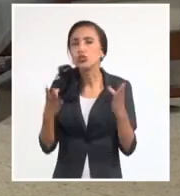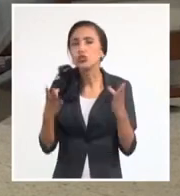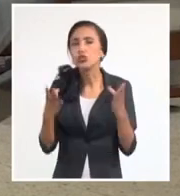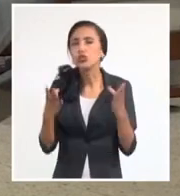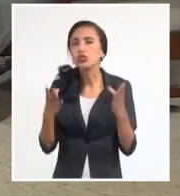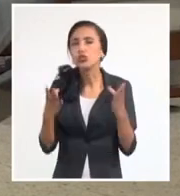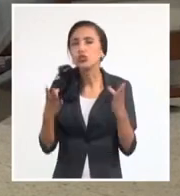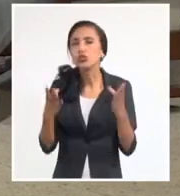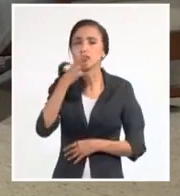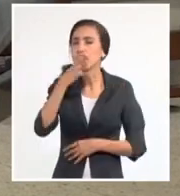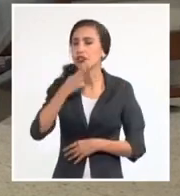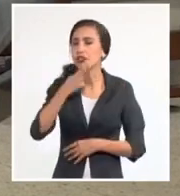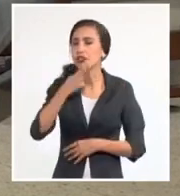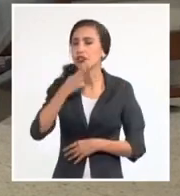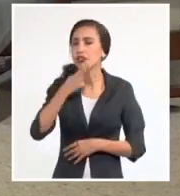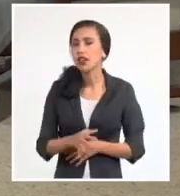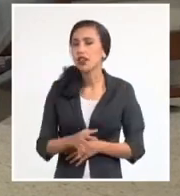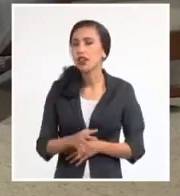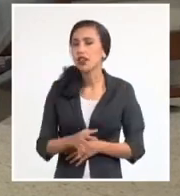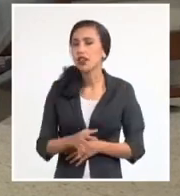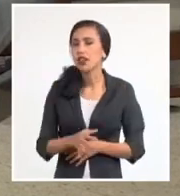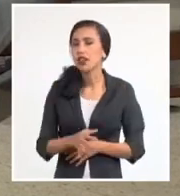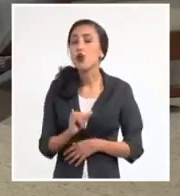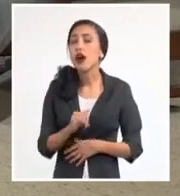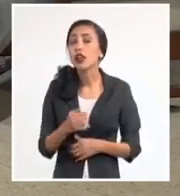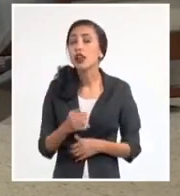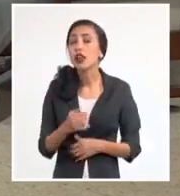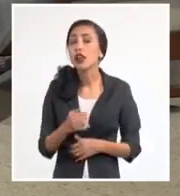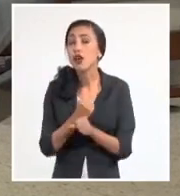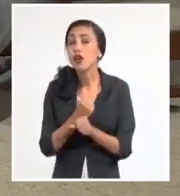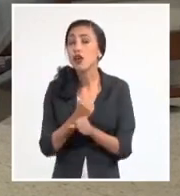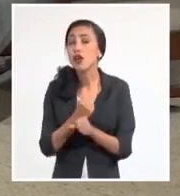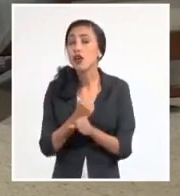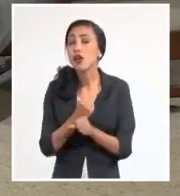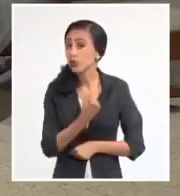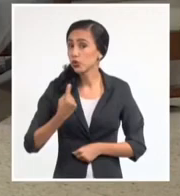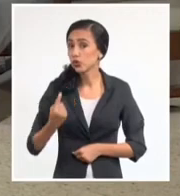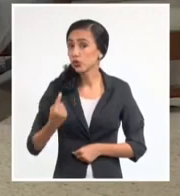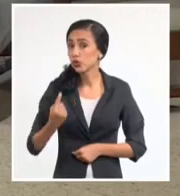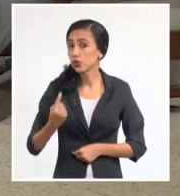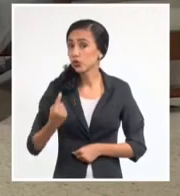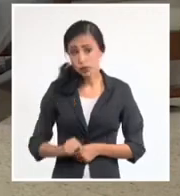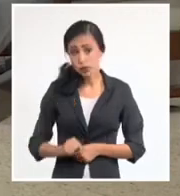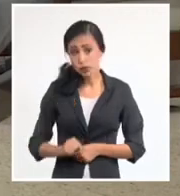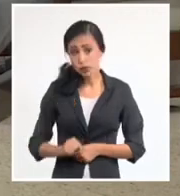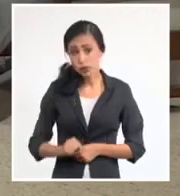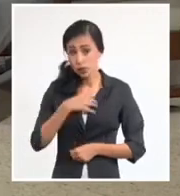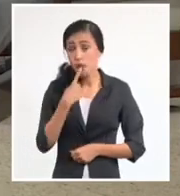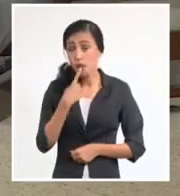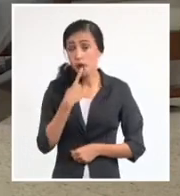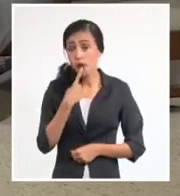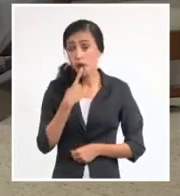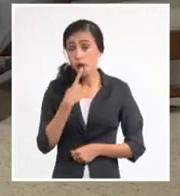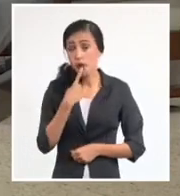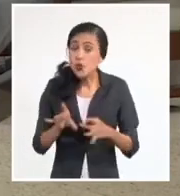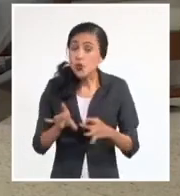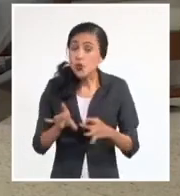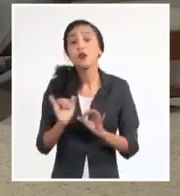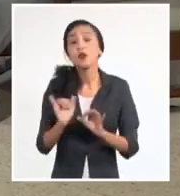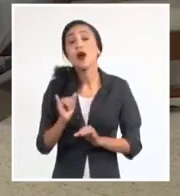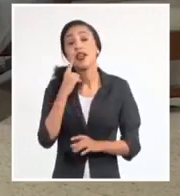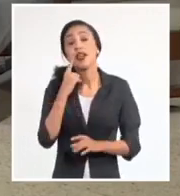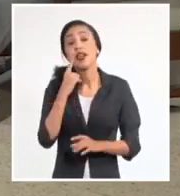un camino y una ruta para cada uno de nosotros, los que tuvimos la suerte de vivir también en el tiempo de Fidel. Exacto, decía